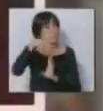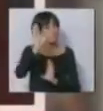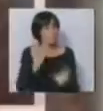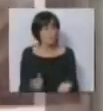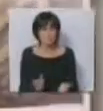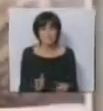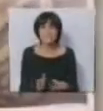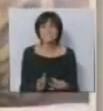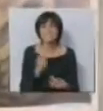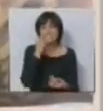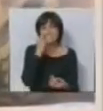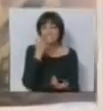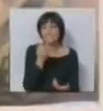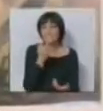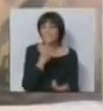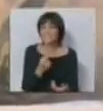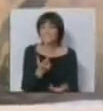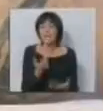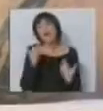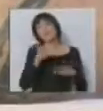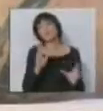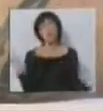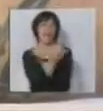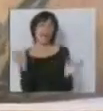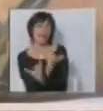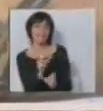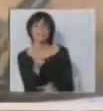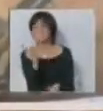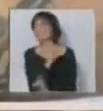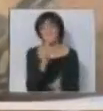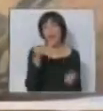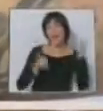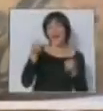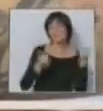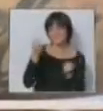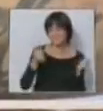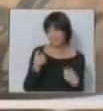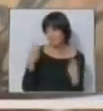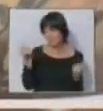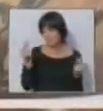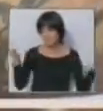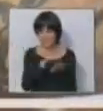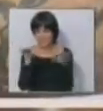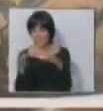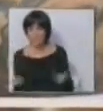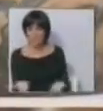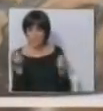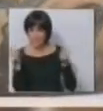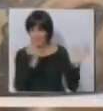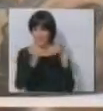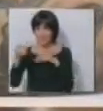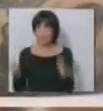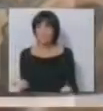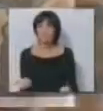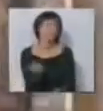Sería 160. Quizás es canje, quizás la 170, tenía. Bueno, al final era un auto, ¿viste? 160, 170. Pero no sé mango, si, era un coche. No sé si